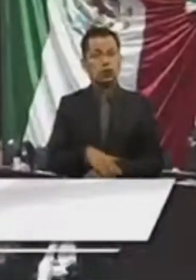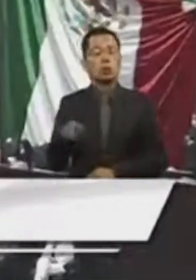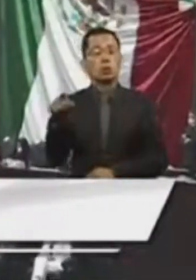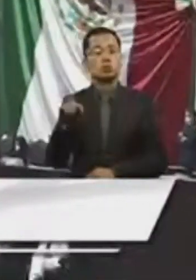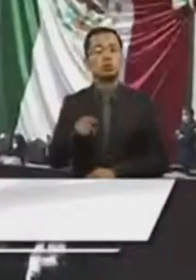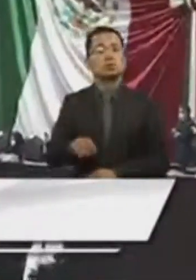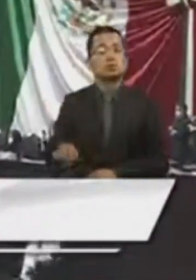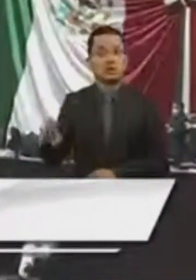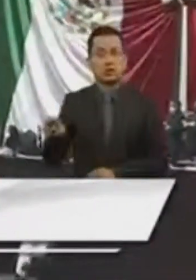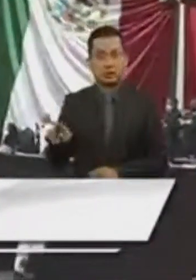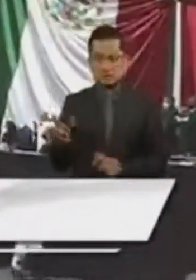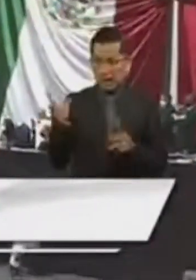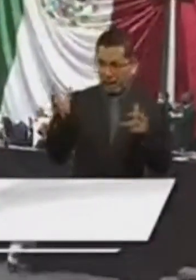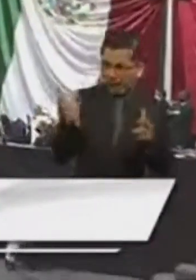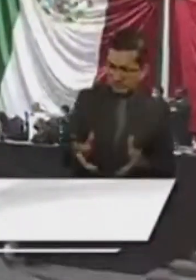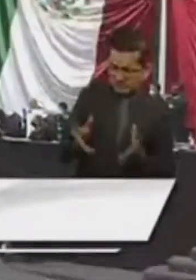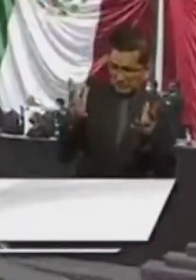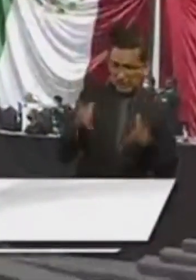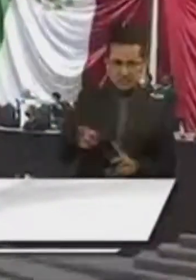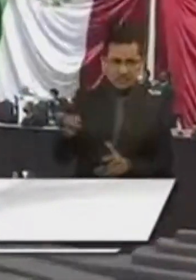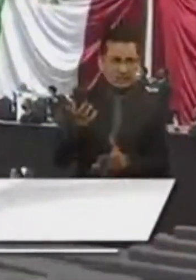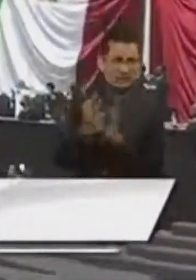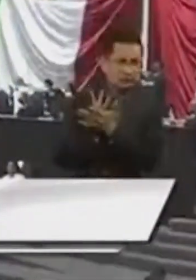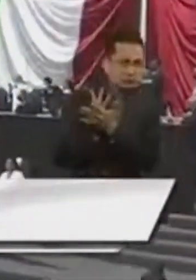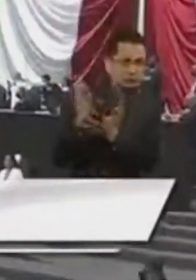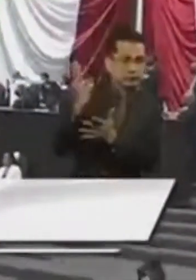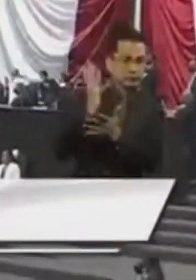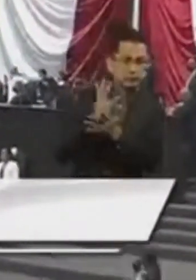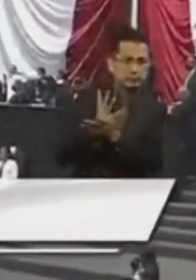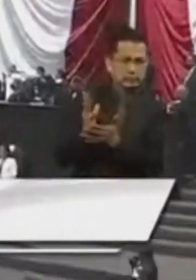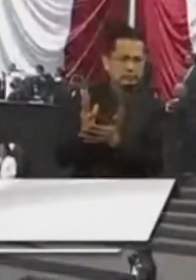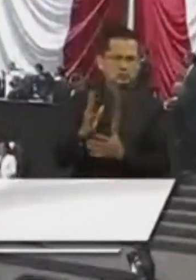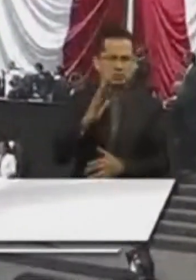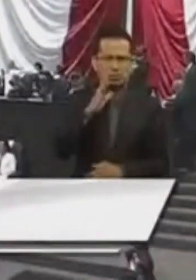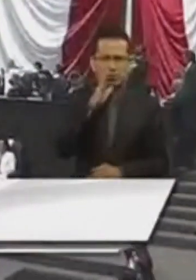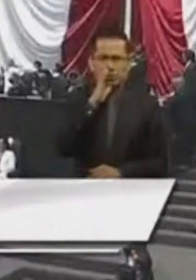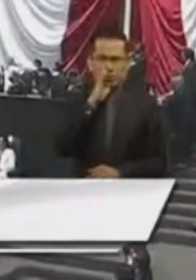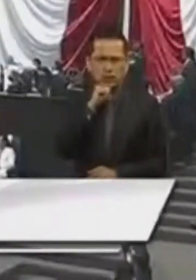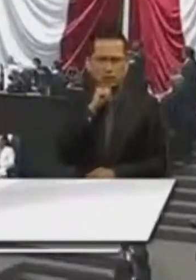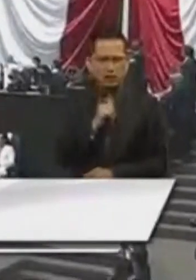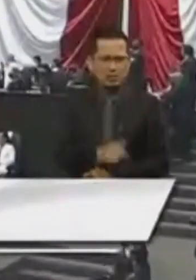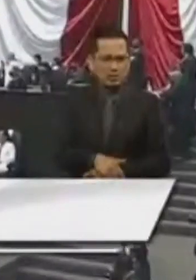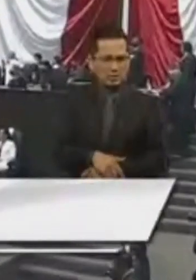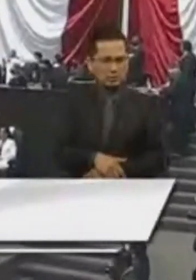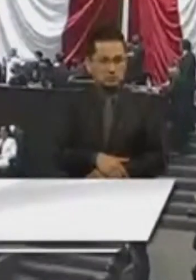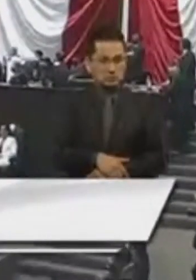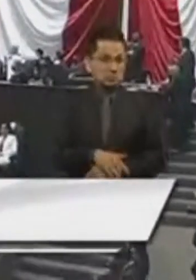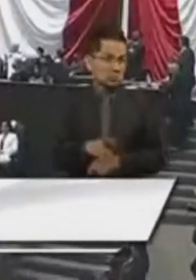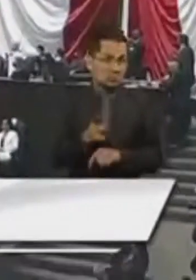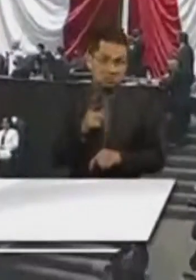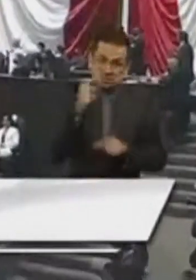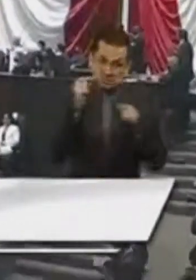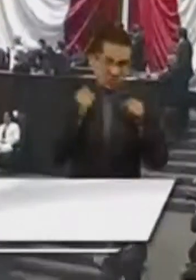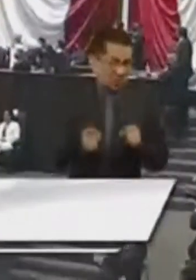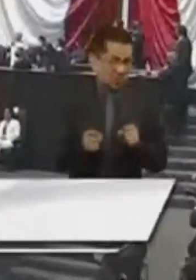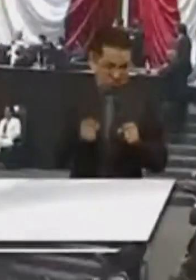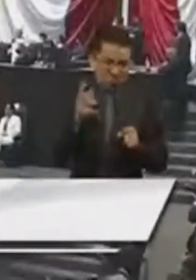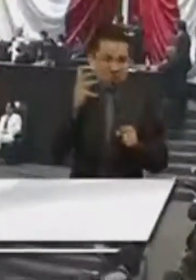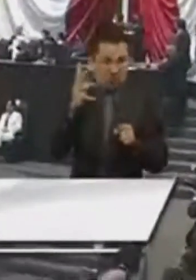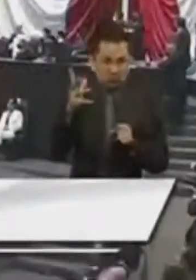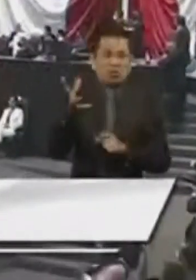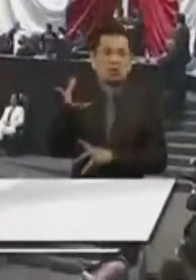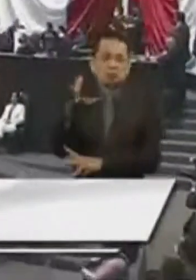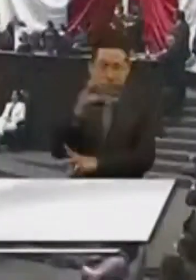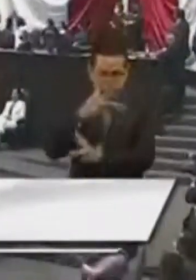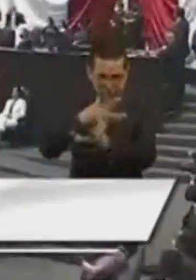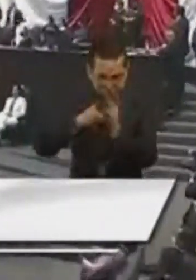ustedes actuar con tantos excesos, porque van a terminar por arrollarlos. Sí,